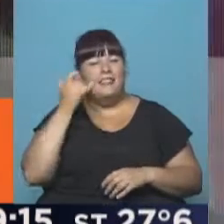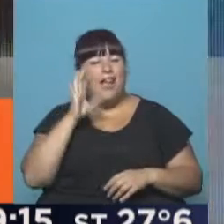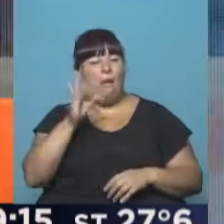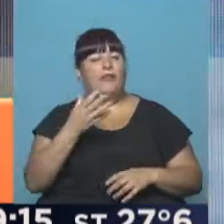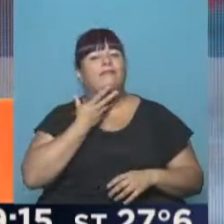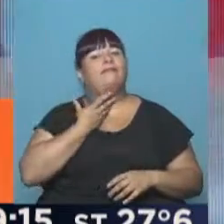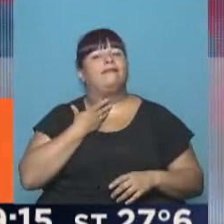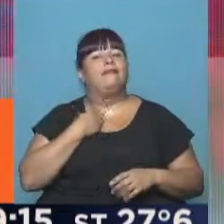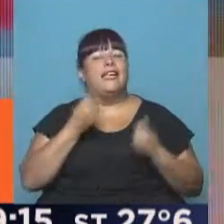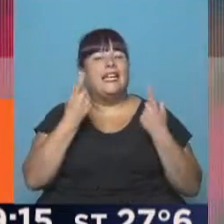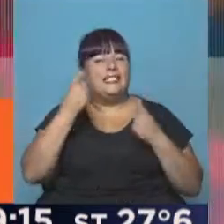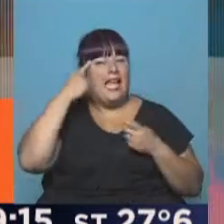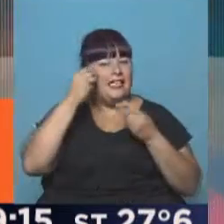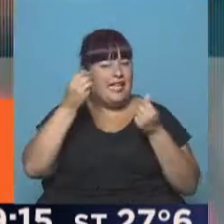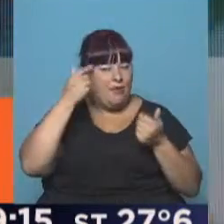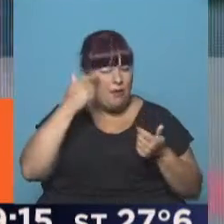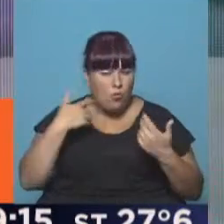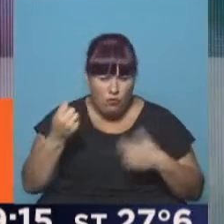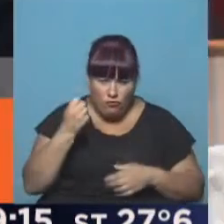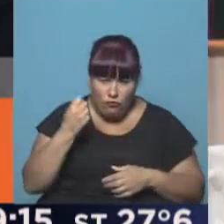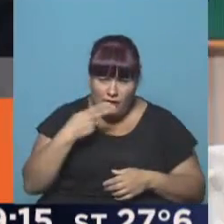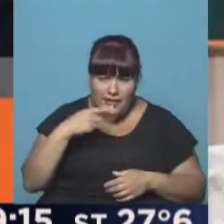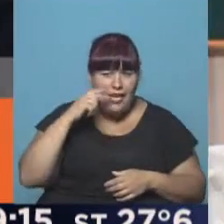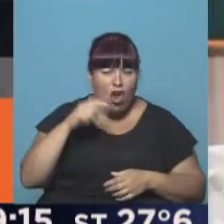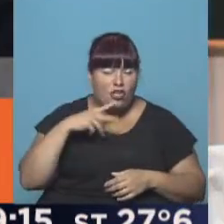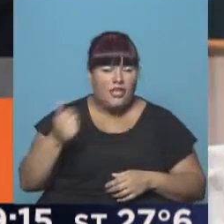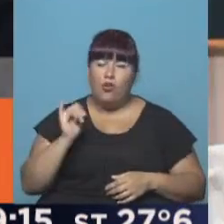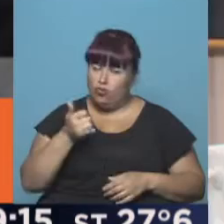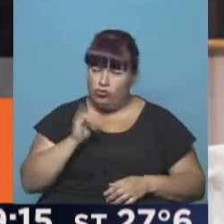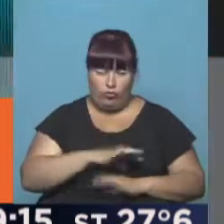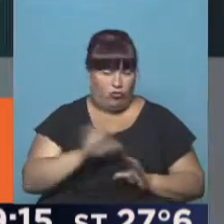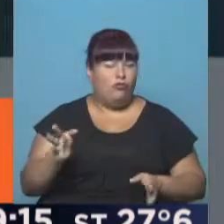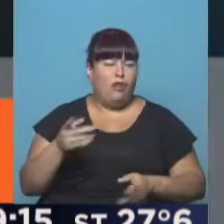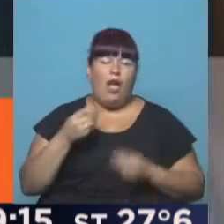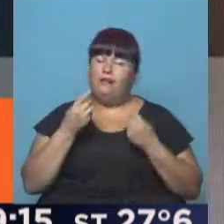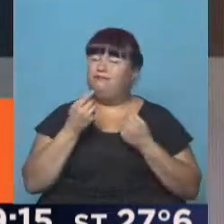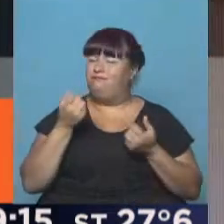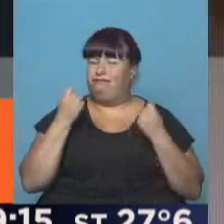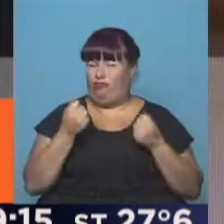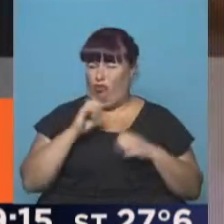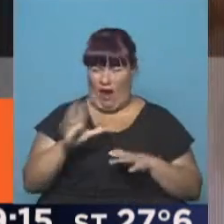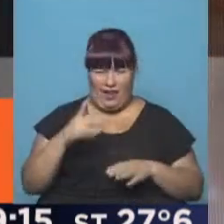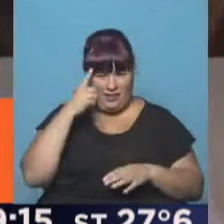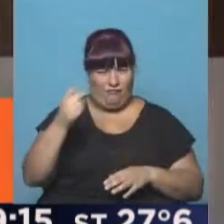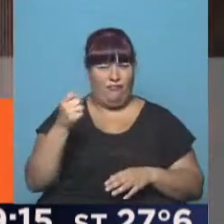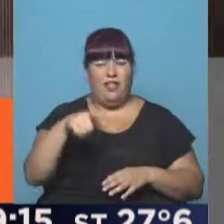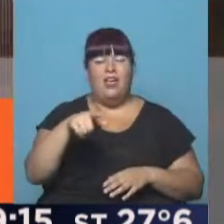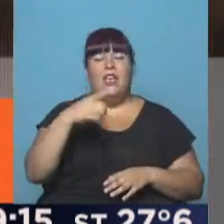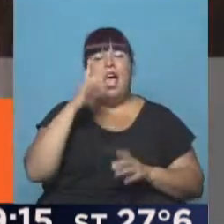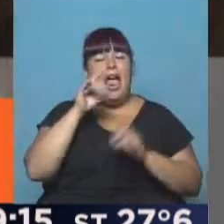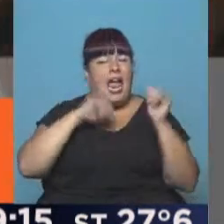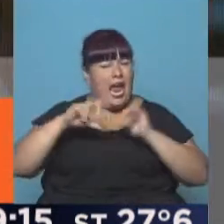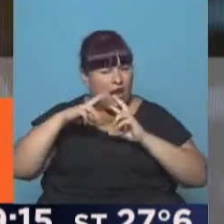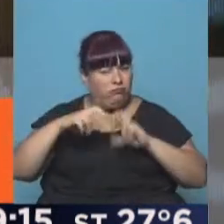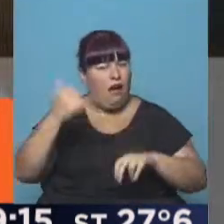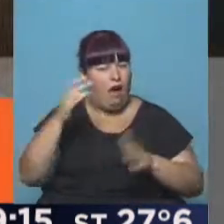de dependencia química en el cerebro. Y es difícil dejar de fumar. Sí, ya hay muy poderosa. Hay numerosos estudios que muestran